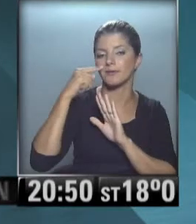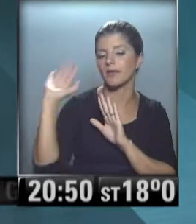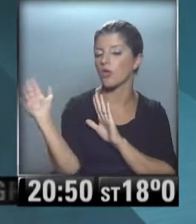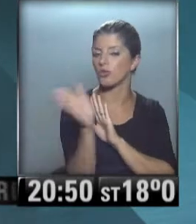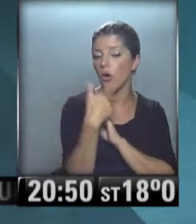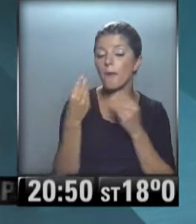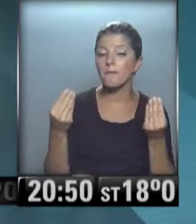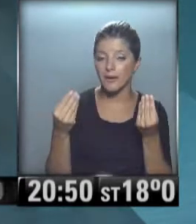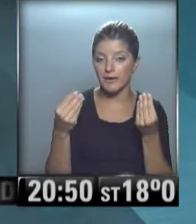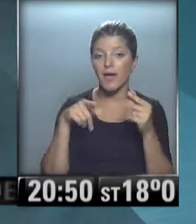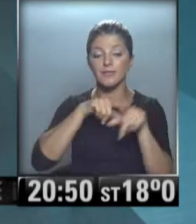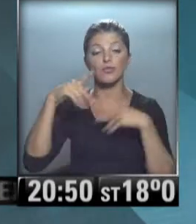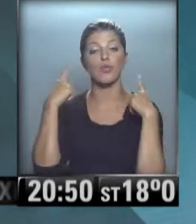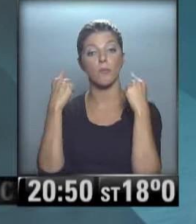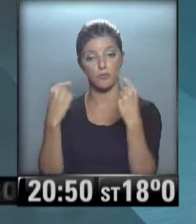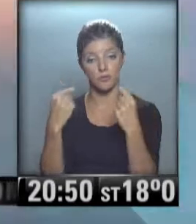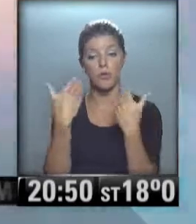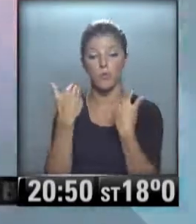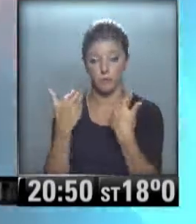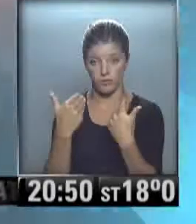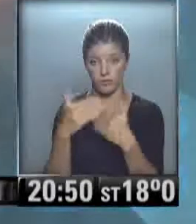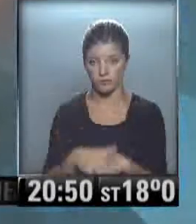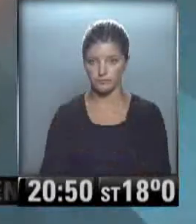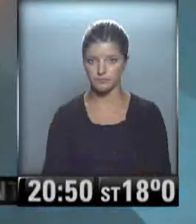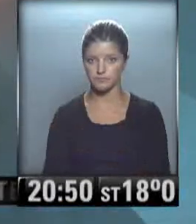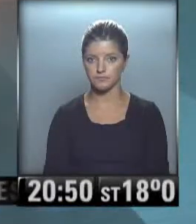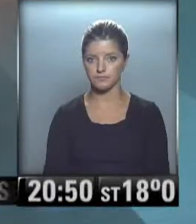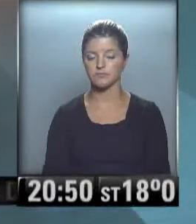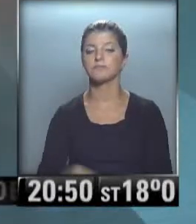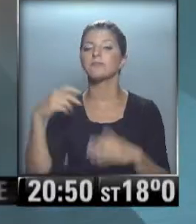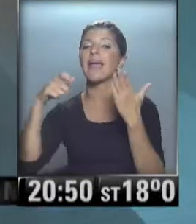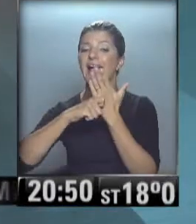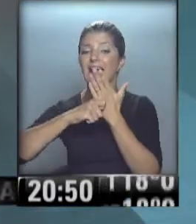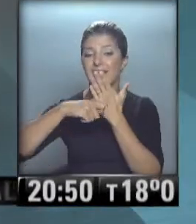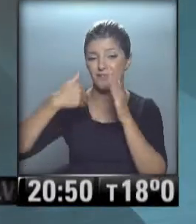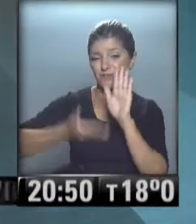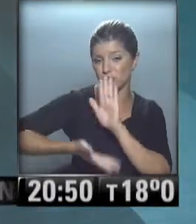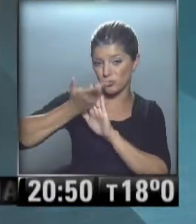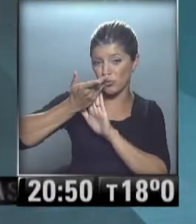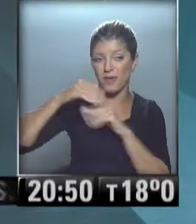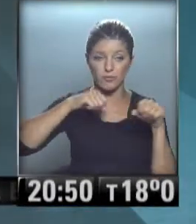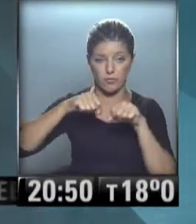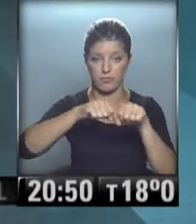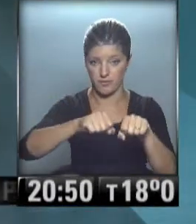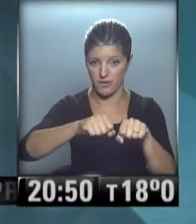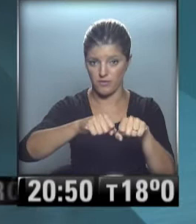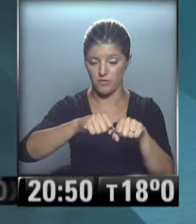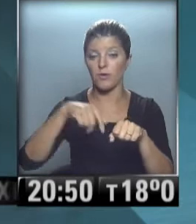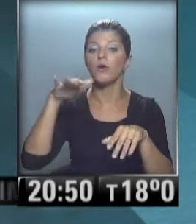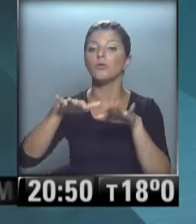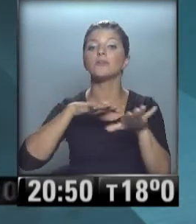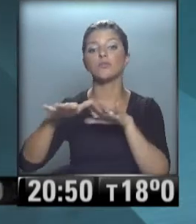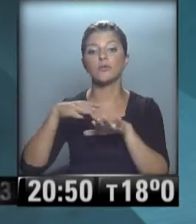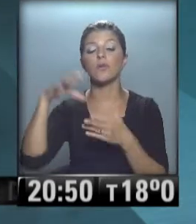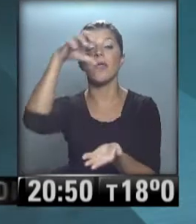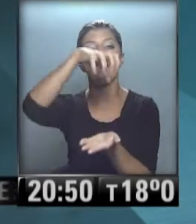para canalizar las protestas sociales. La carne más cara en supermercados. Un relevamiento de la